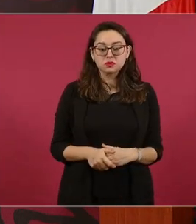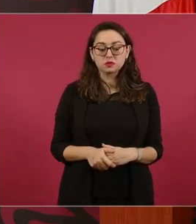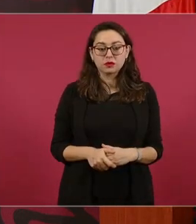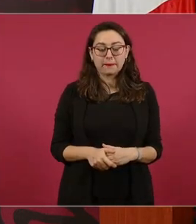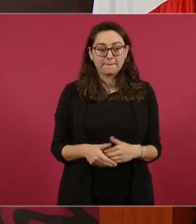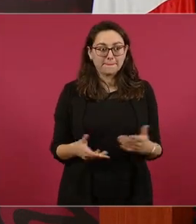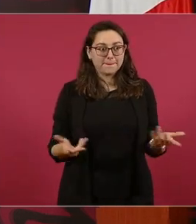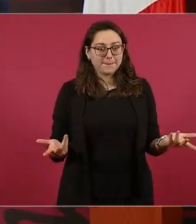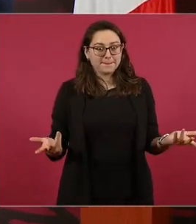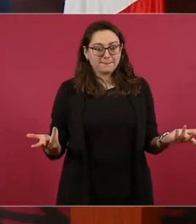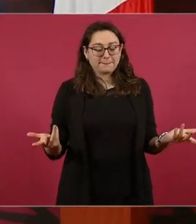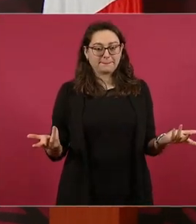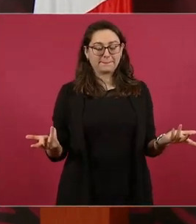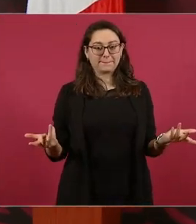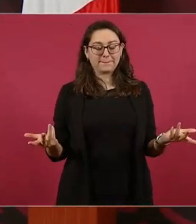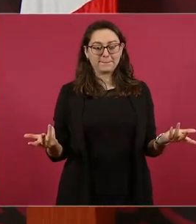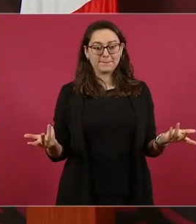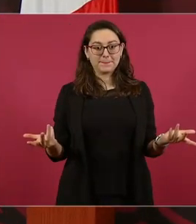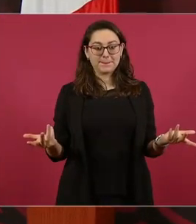y que